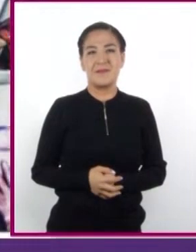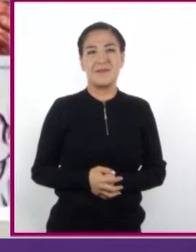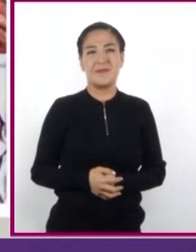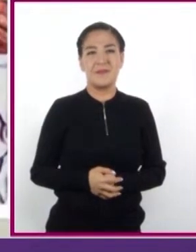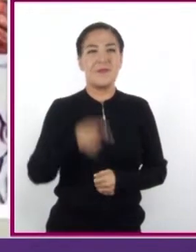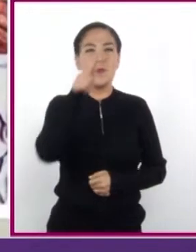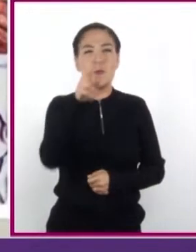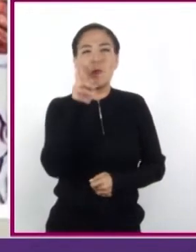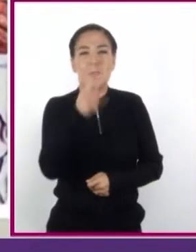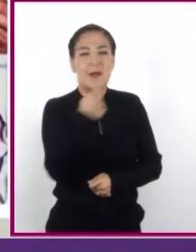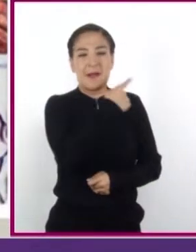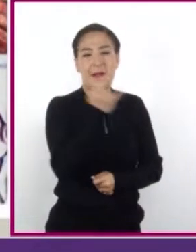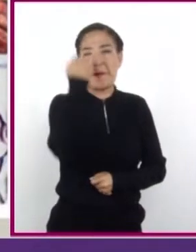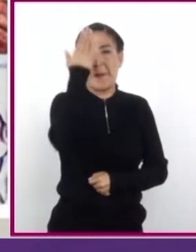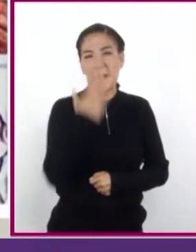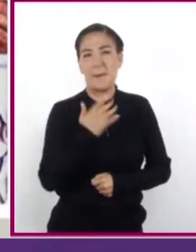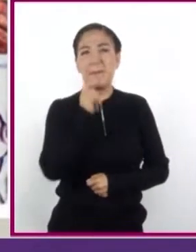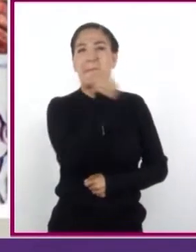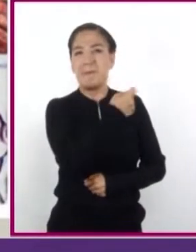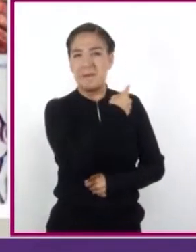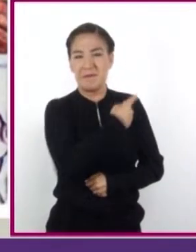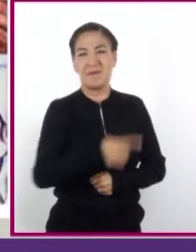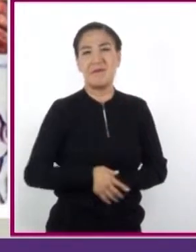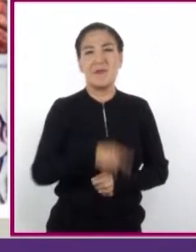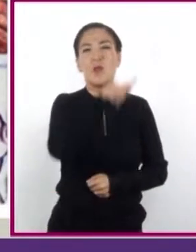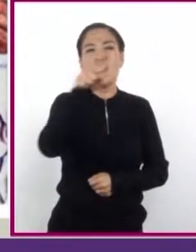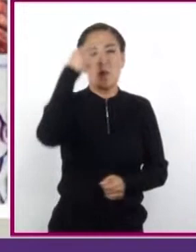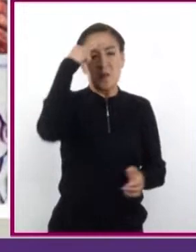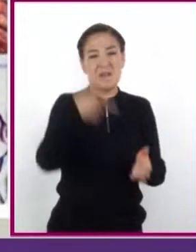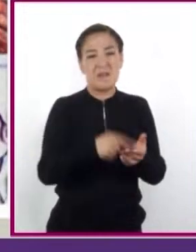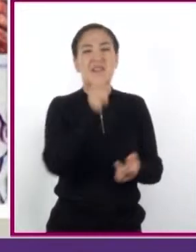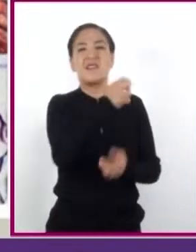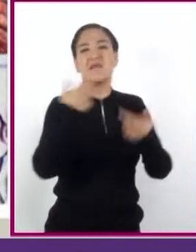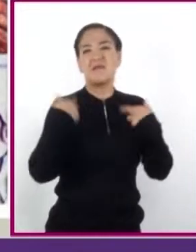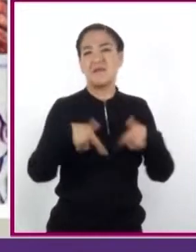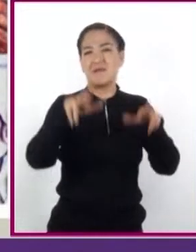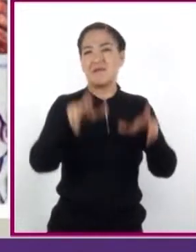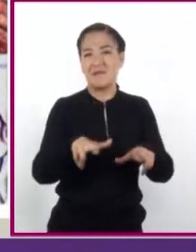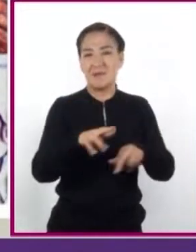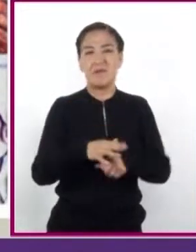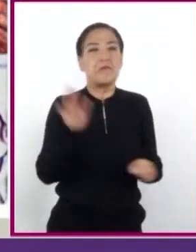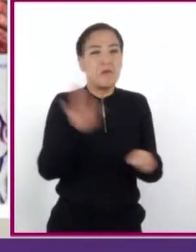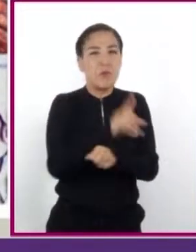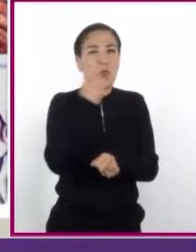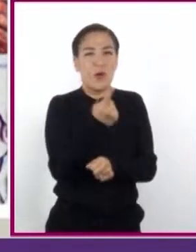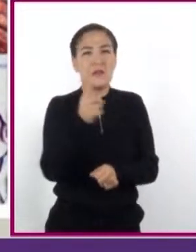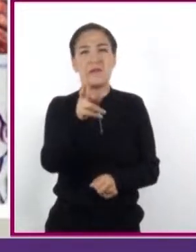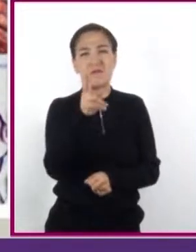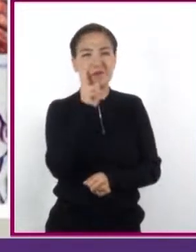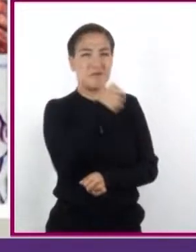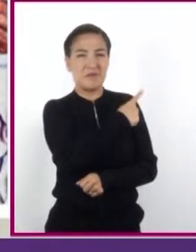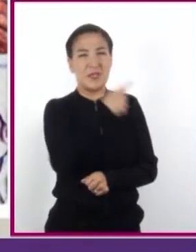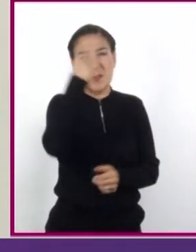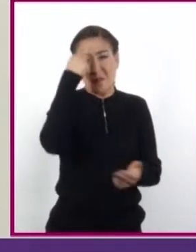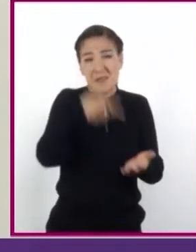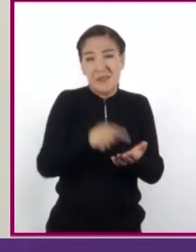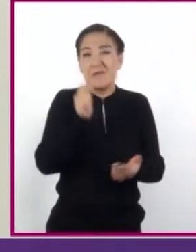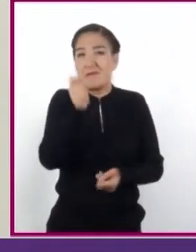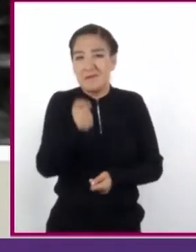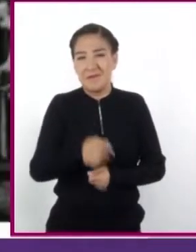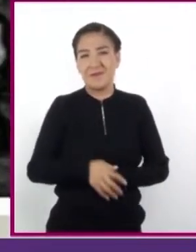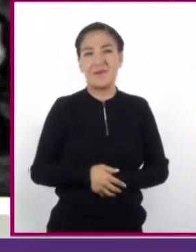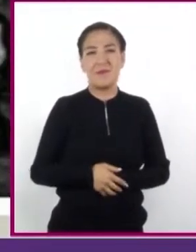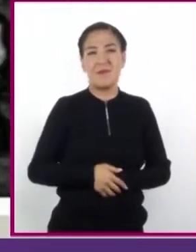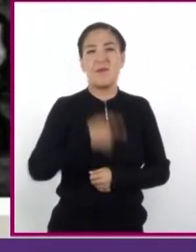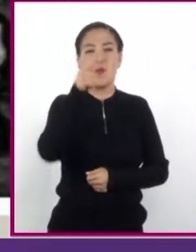¿Qué observan en la imagen? ¿Qué creen que represente? ¿Por qué lo creen? ¿Qué